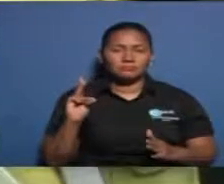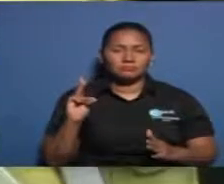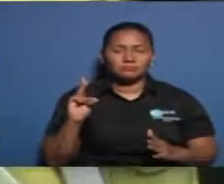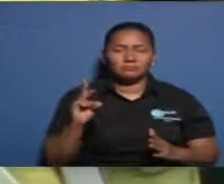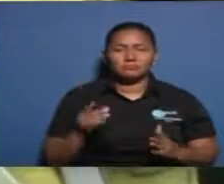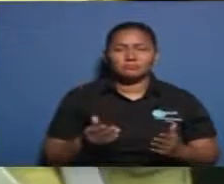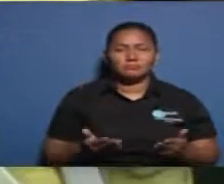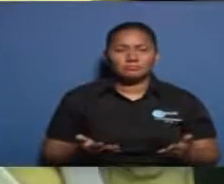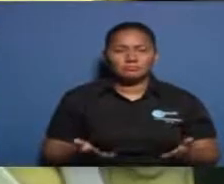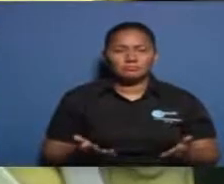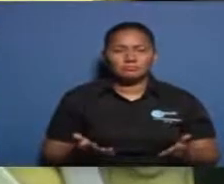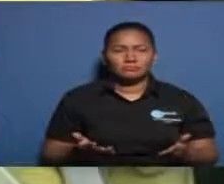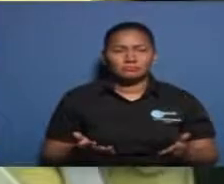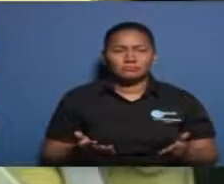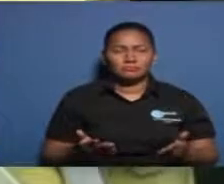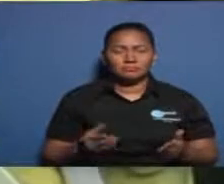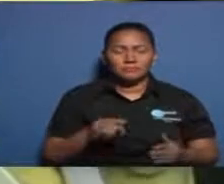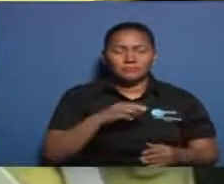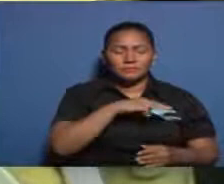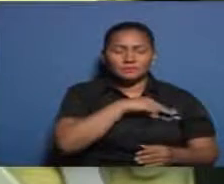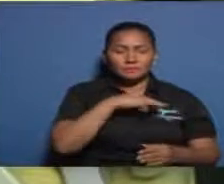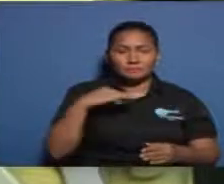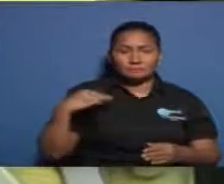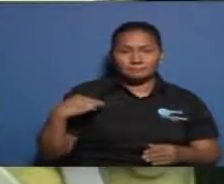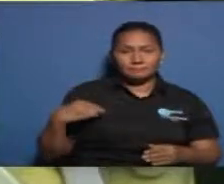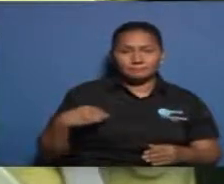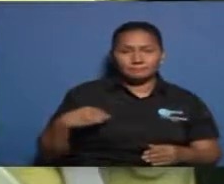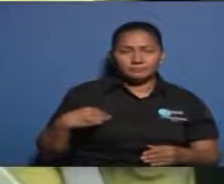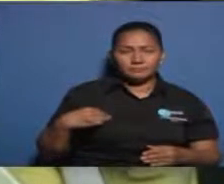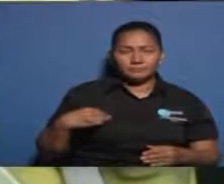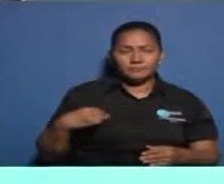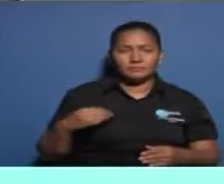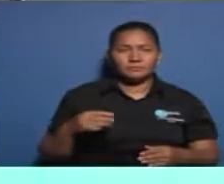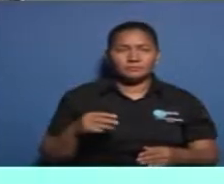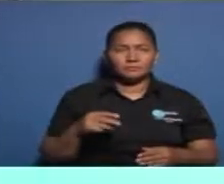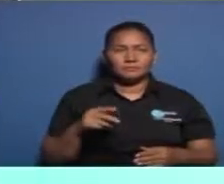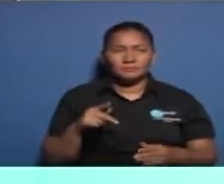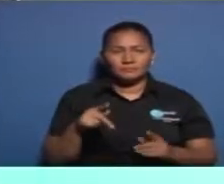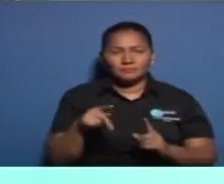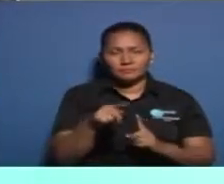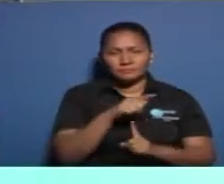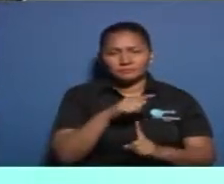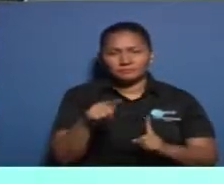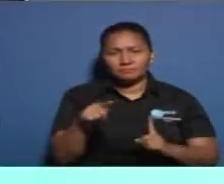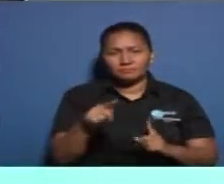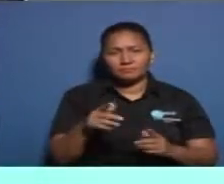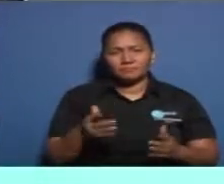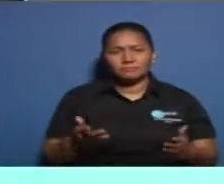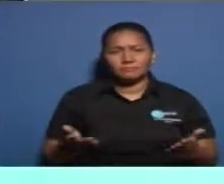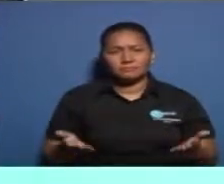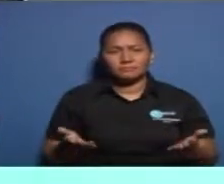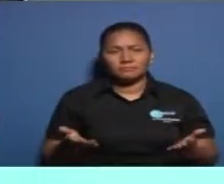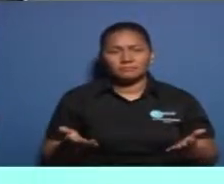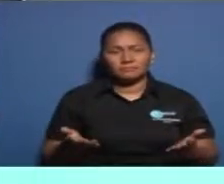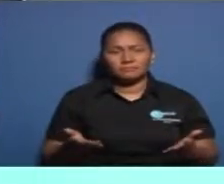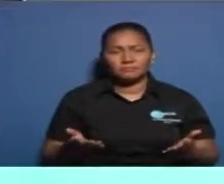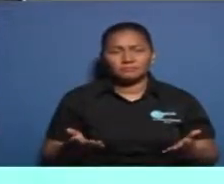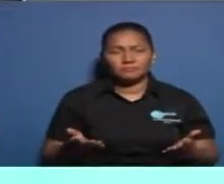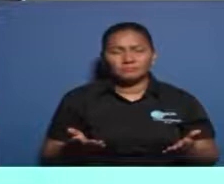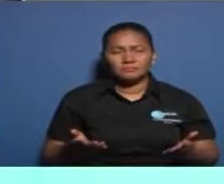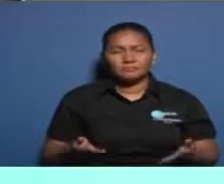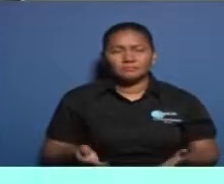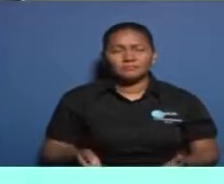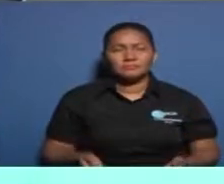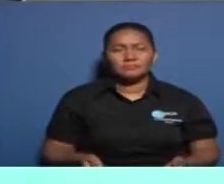reportados en el ministerio de salud del ministerio público perdón los reportados porque hay un por qué tenemos